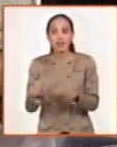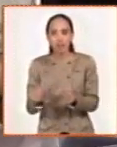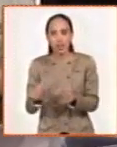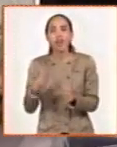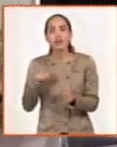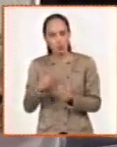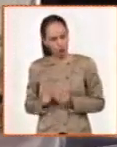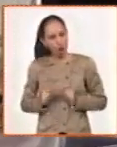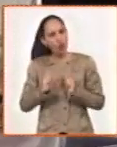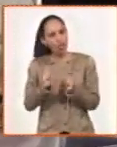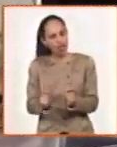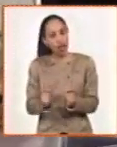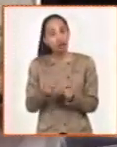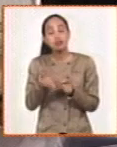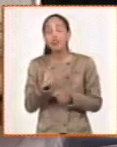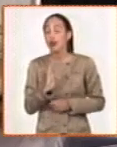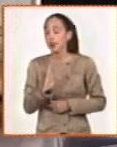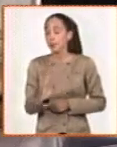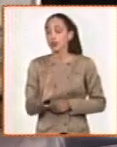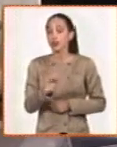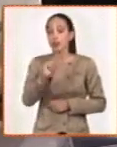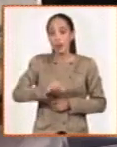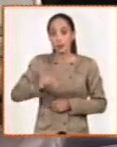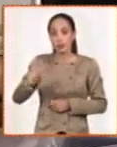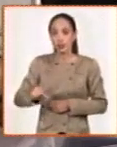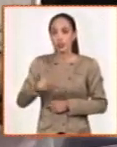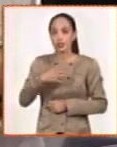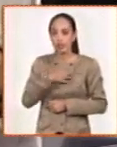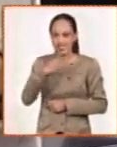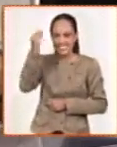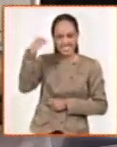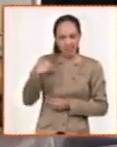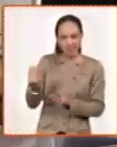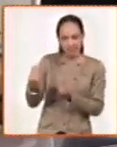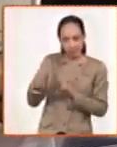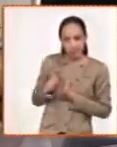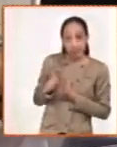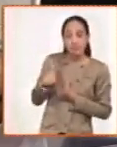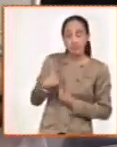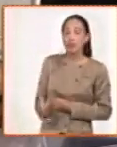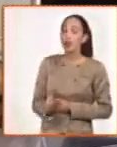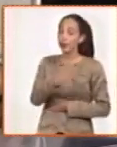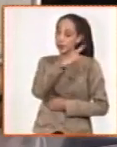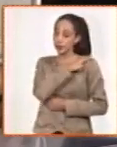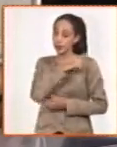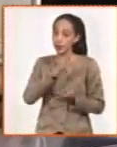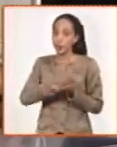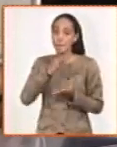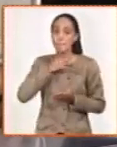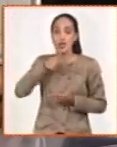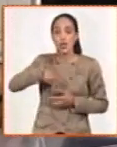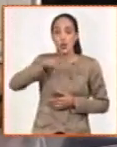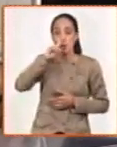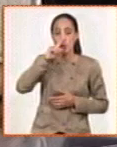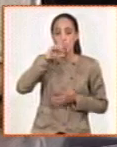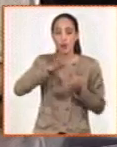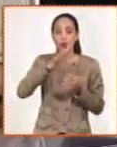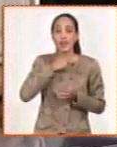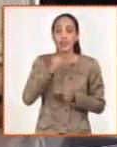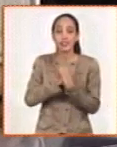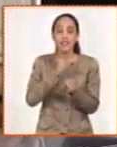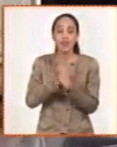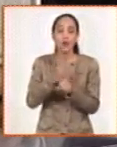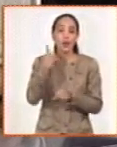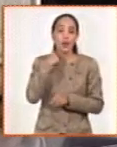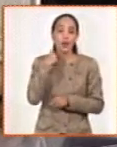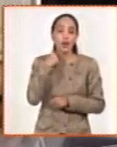ese respeto que la gente nos tiene, es el que es lo que se ha ganado el Mejunje con su trabajo de años. Hay gente que pertenece